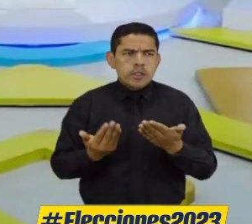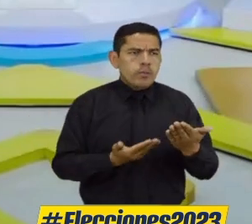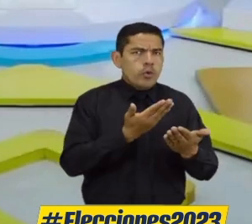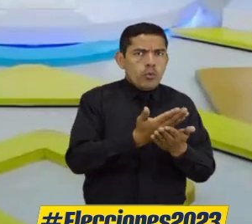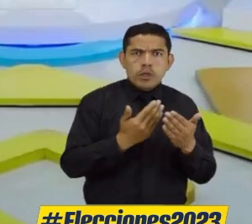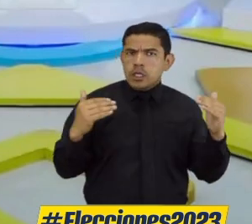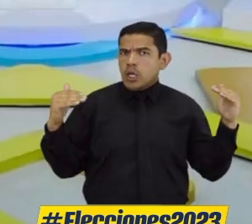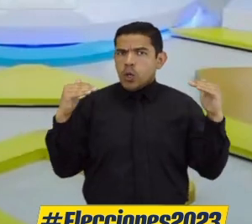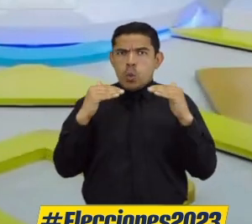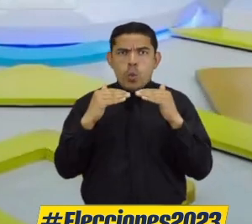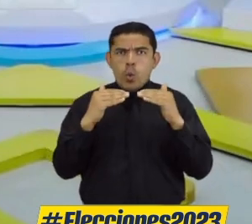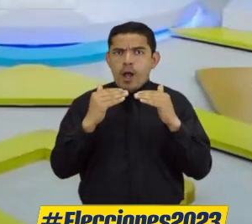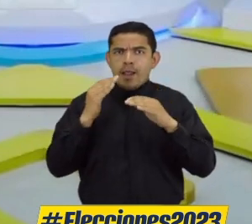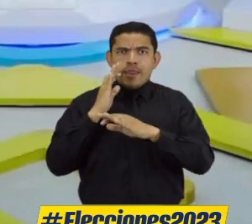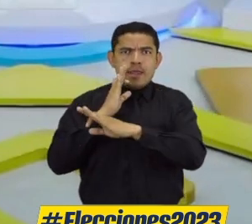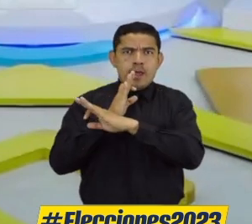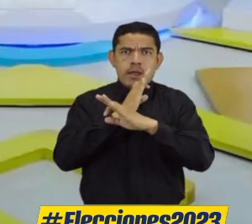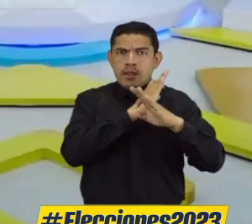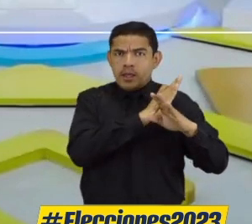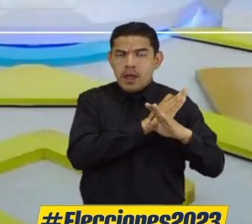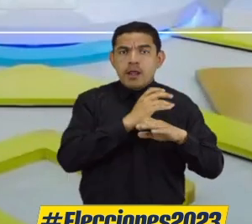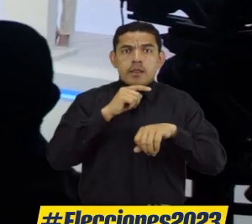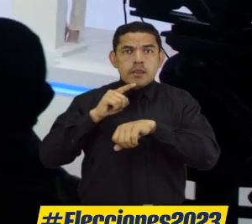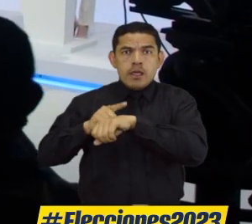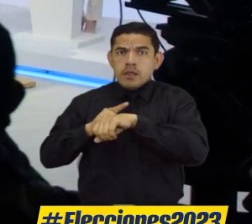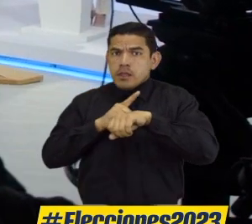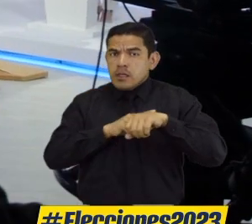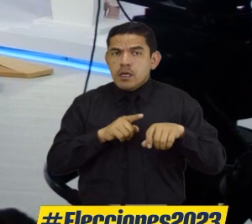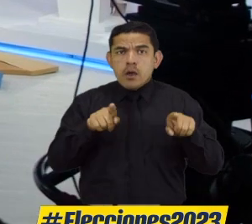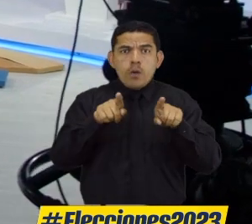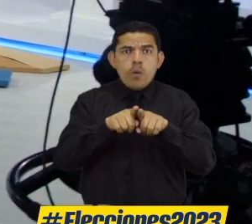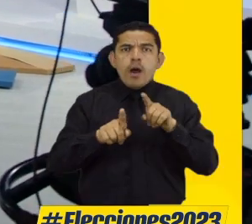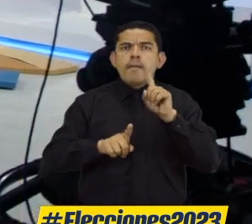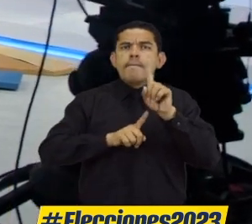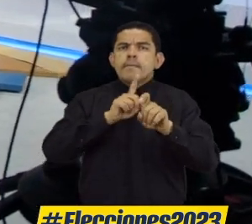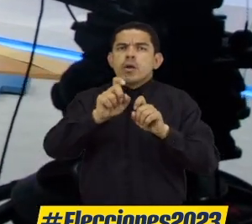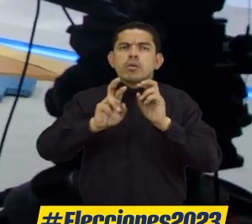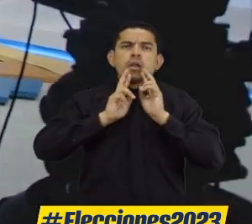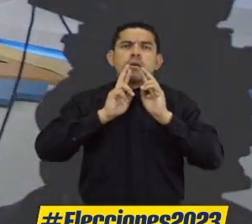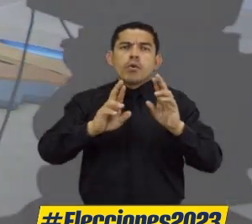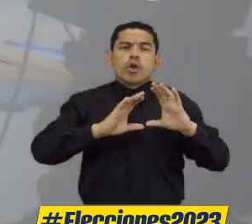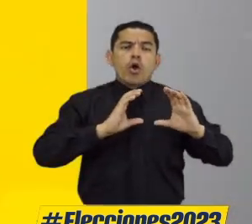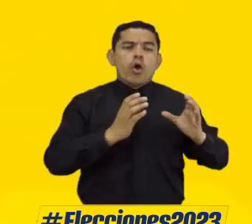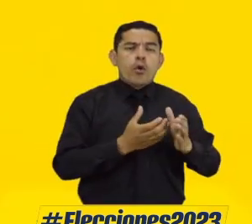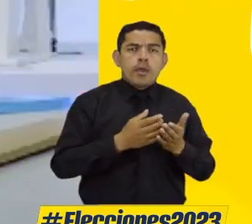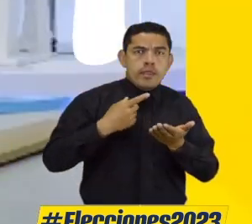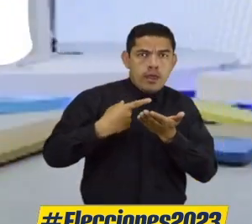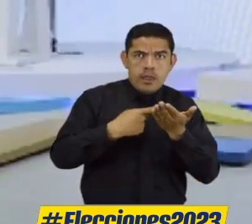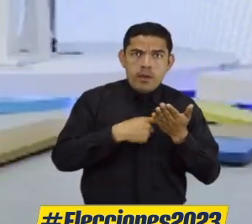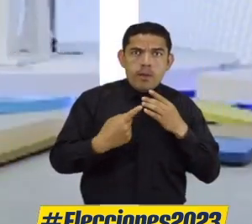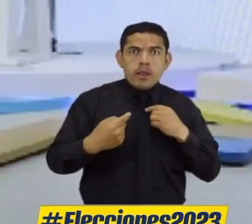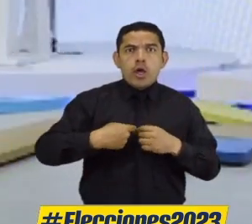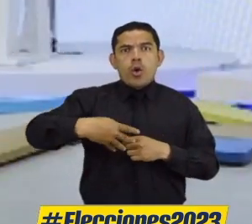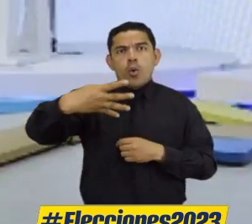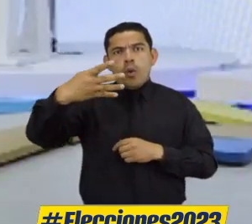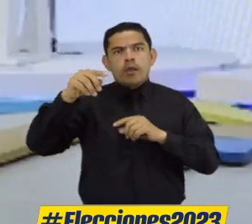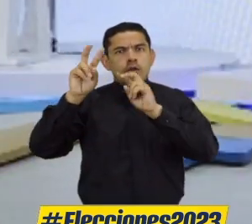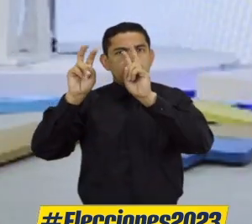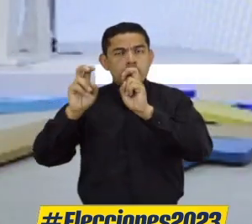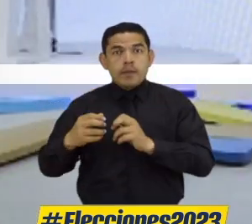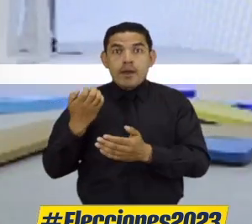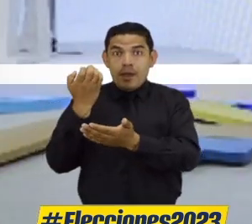en igualdad de condiciones y respondieron las preguntas elaboradas por el Comité Nacional de Debate en torno a cuatro ejes